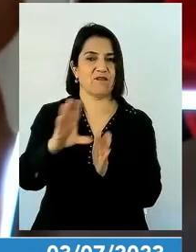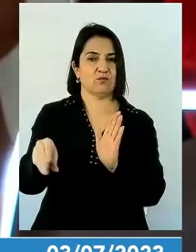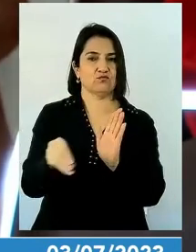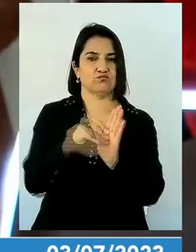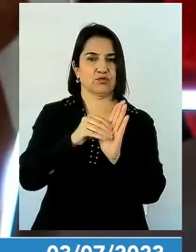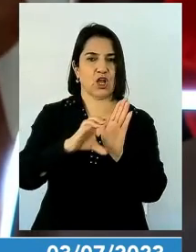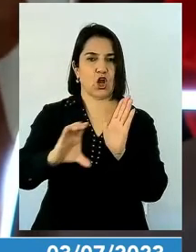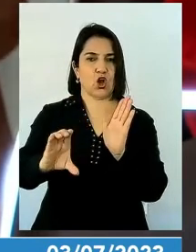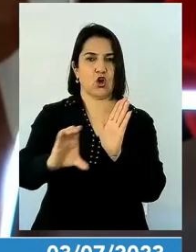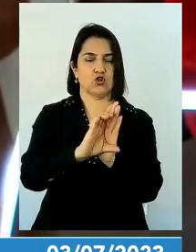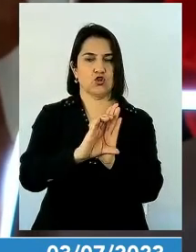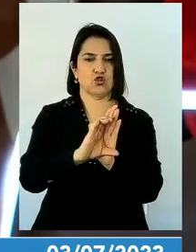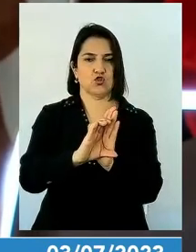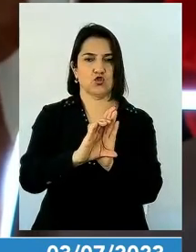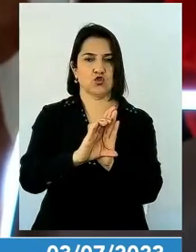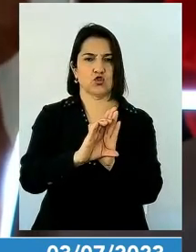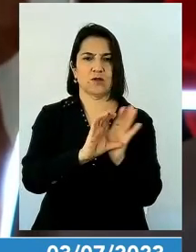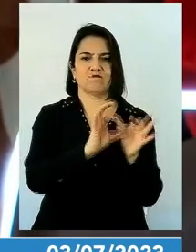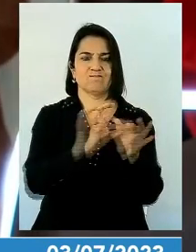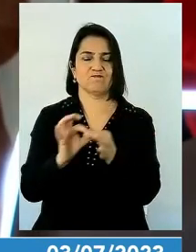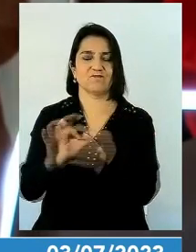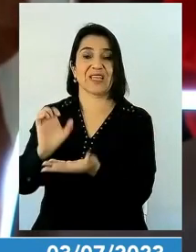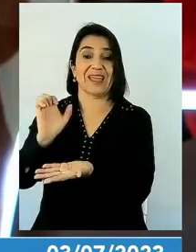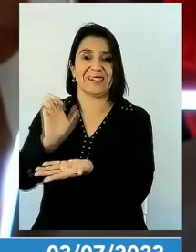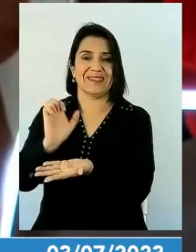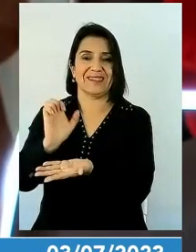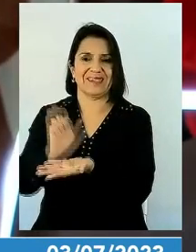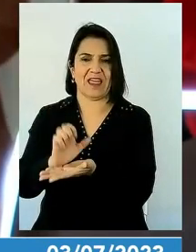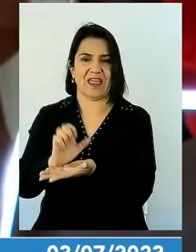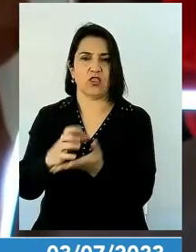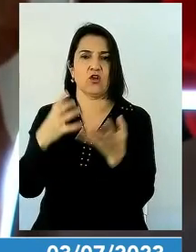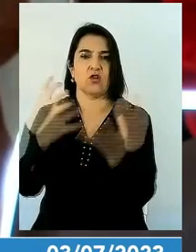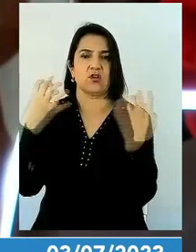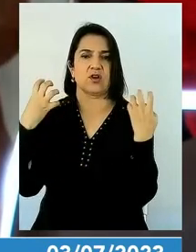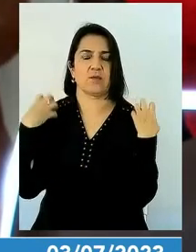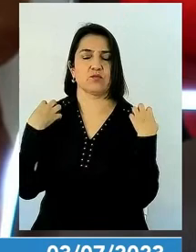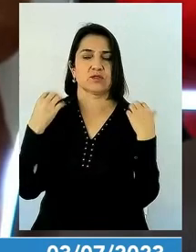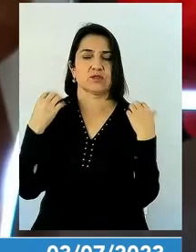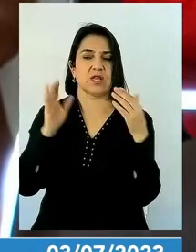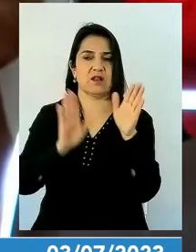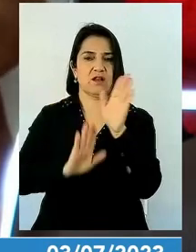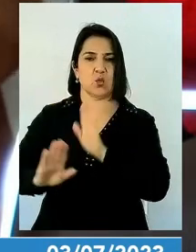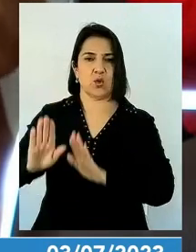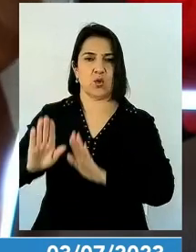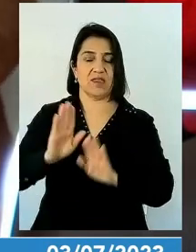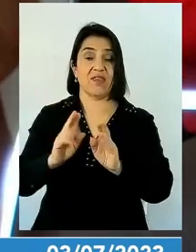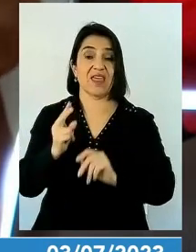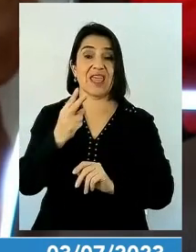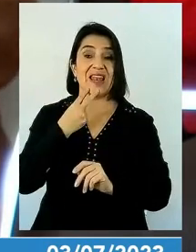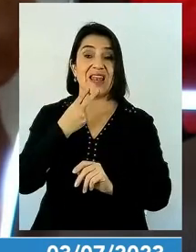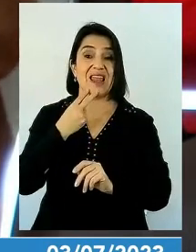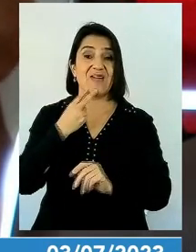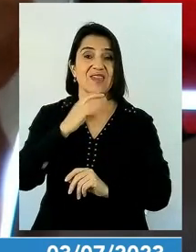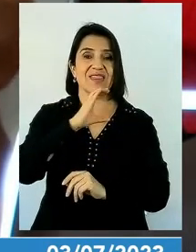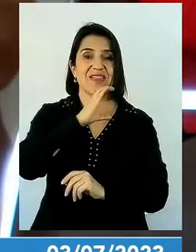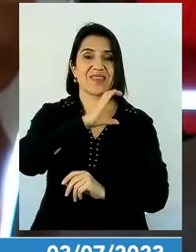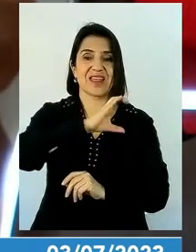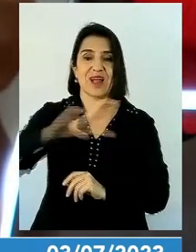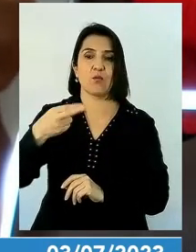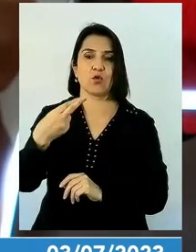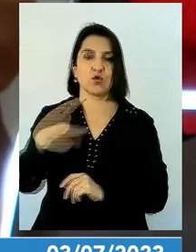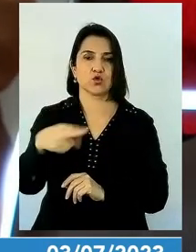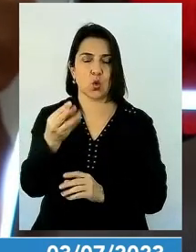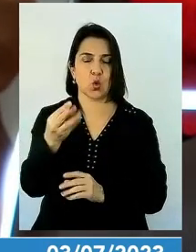Estado sea quien deba velar por la vida rural y la alimentación. Es un mundo que está muy lejano